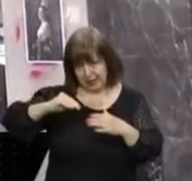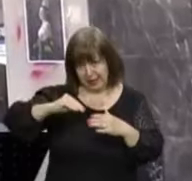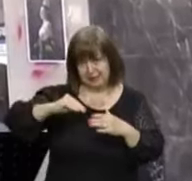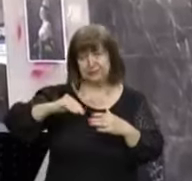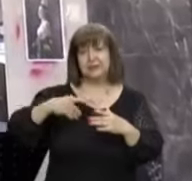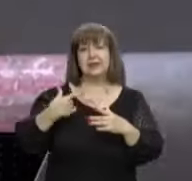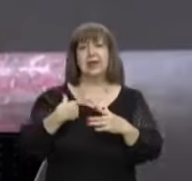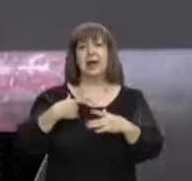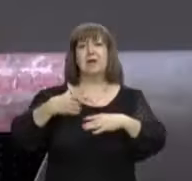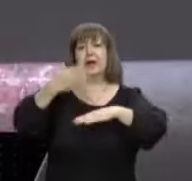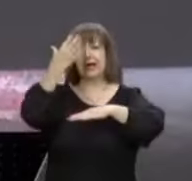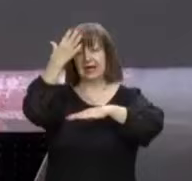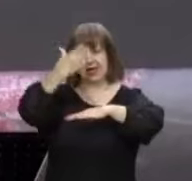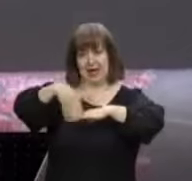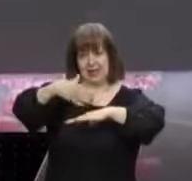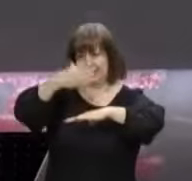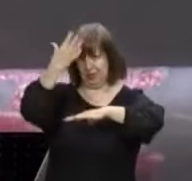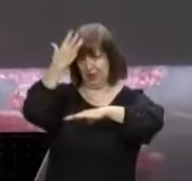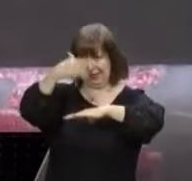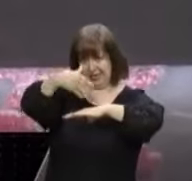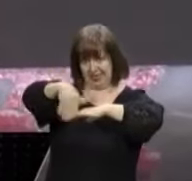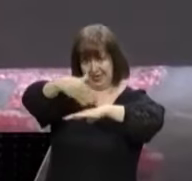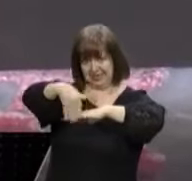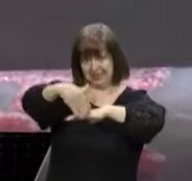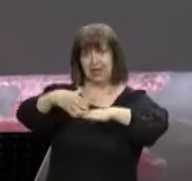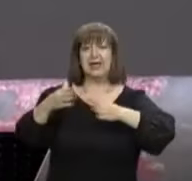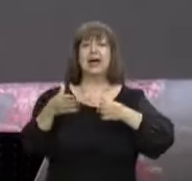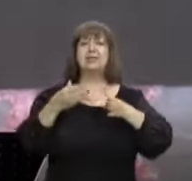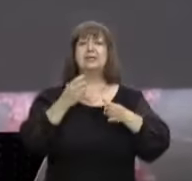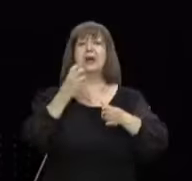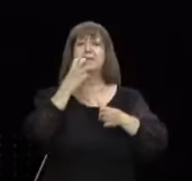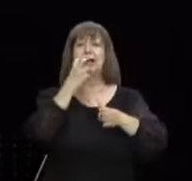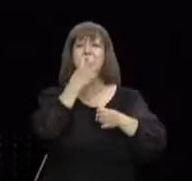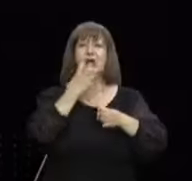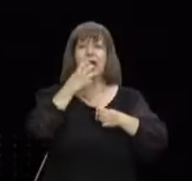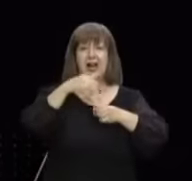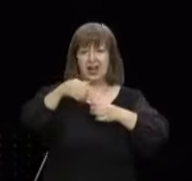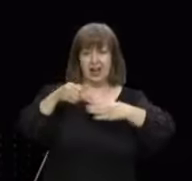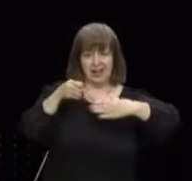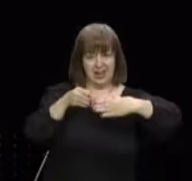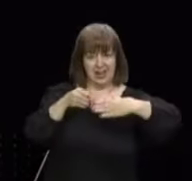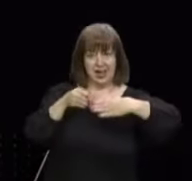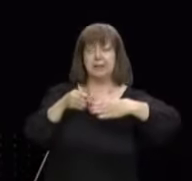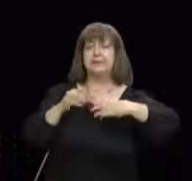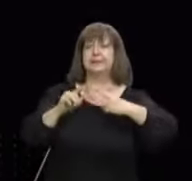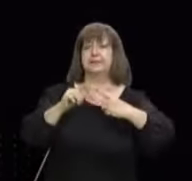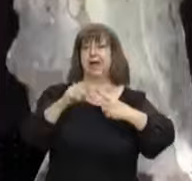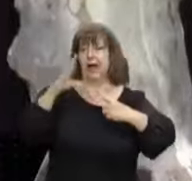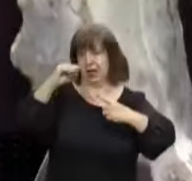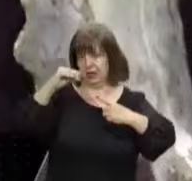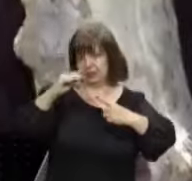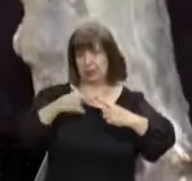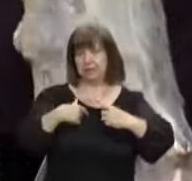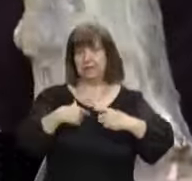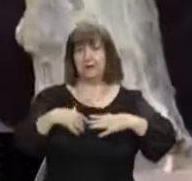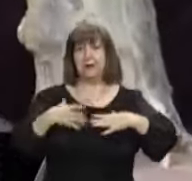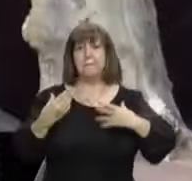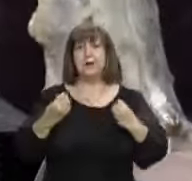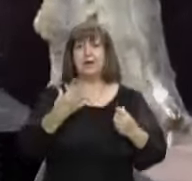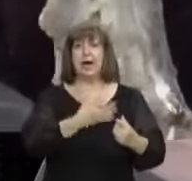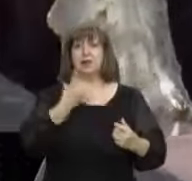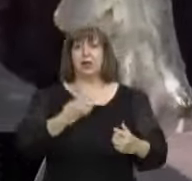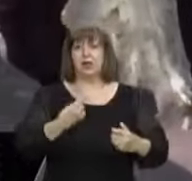sobre calle San Martín, casi peatonal, en la puerta del pasaje San Martín, sí, más precisamente, porque eso le da mucha seguridad a